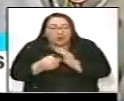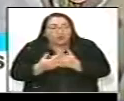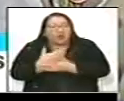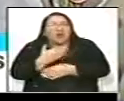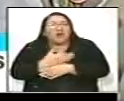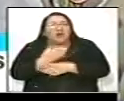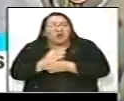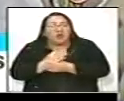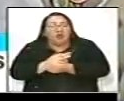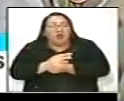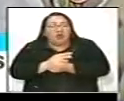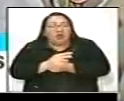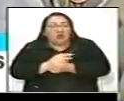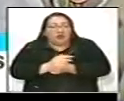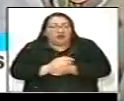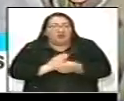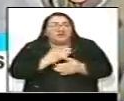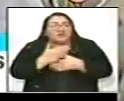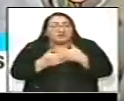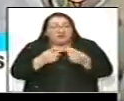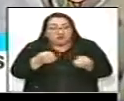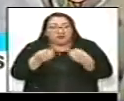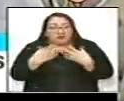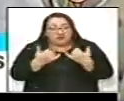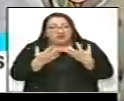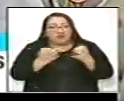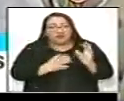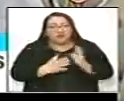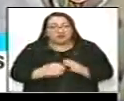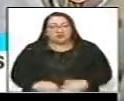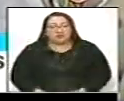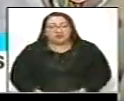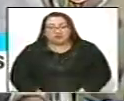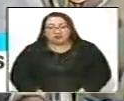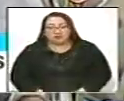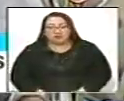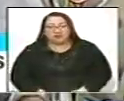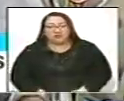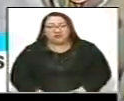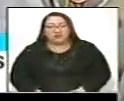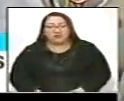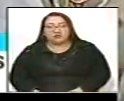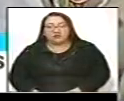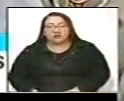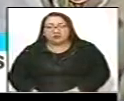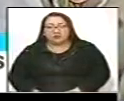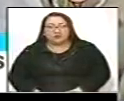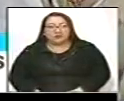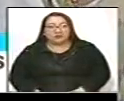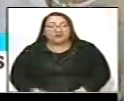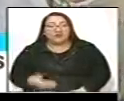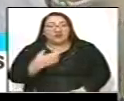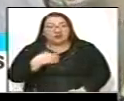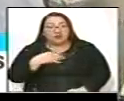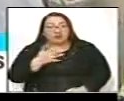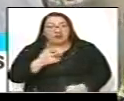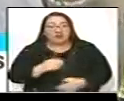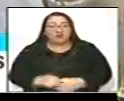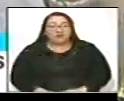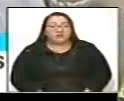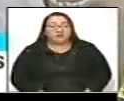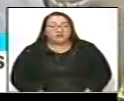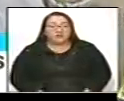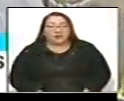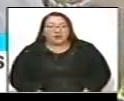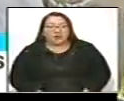maneras de ir siendo lo que ustedes están planteando. A mí me parece, además, que el